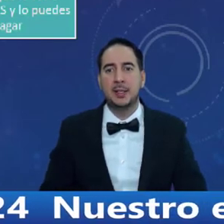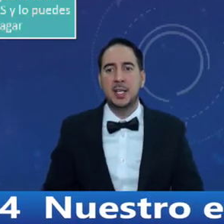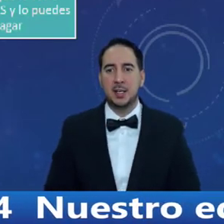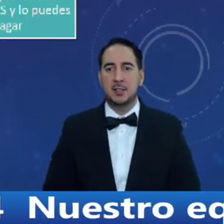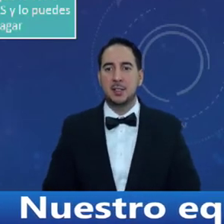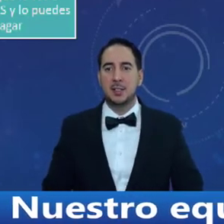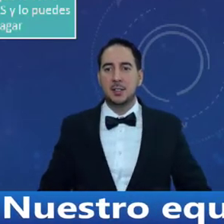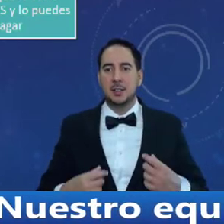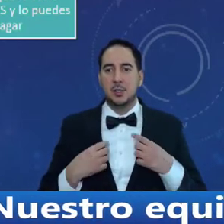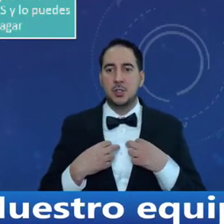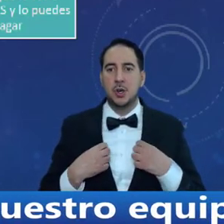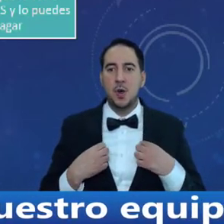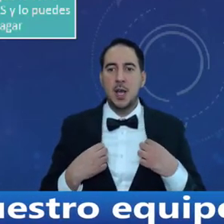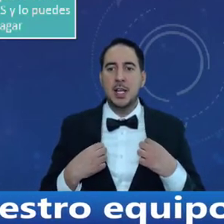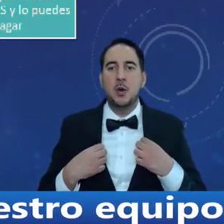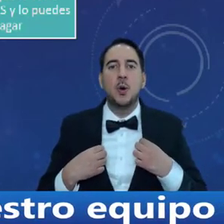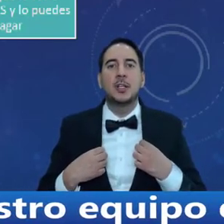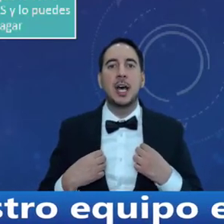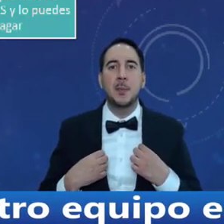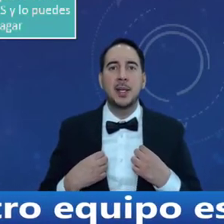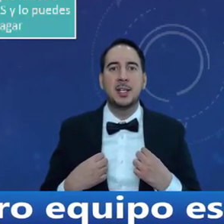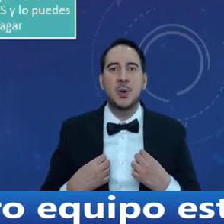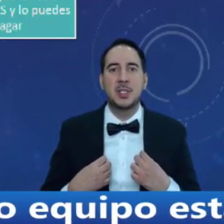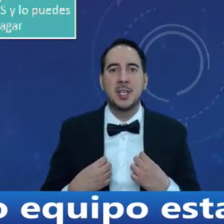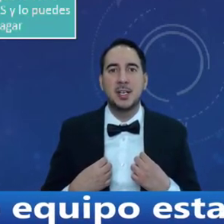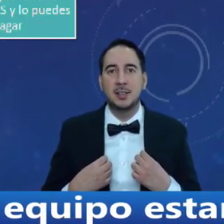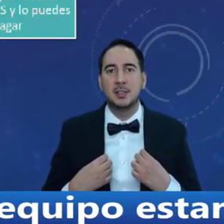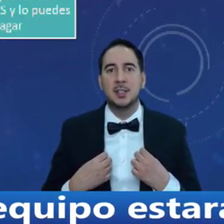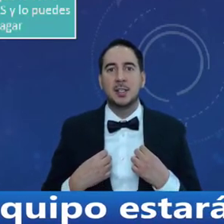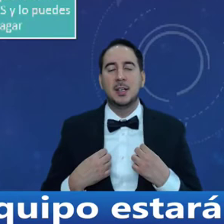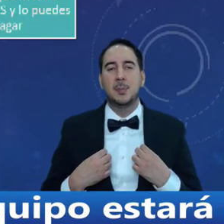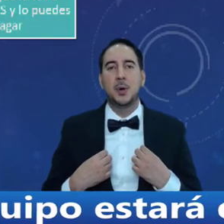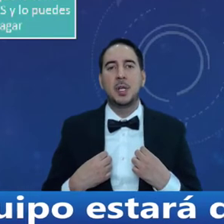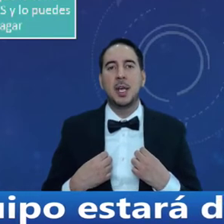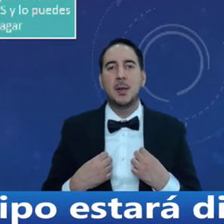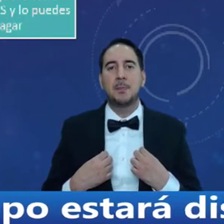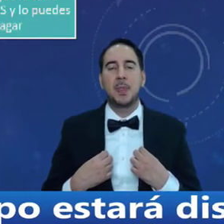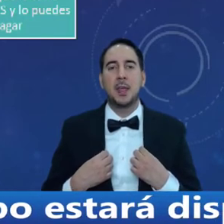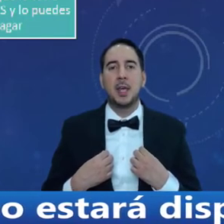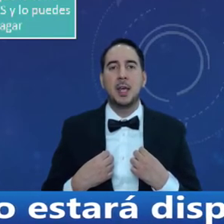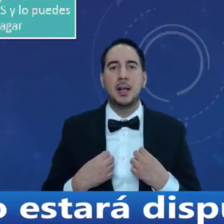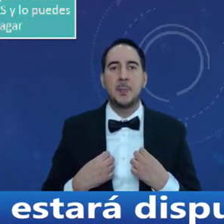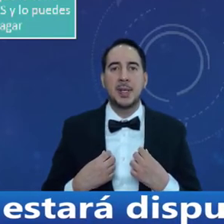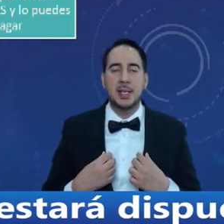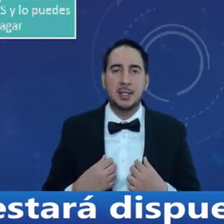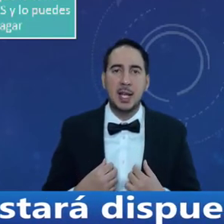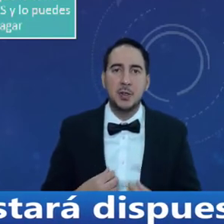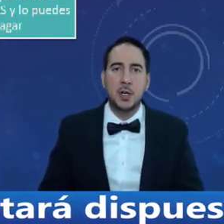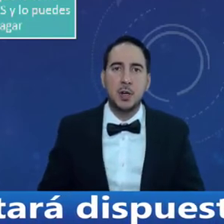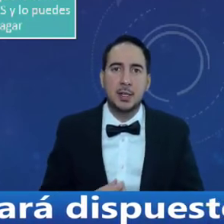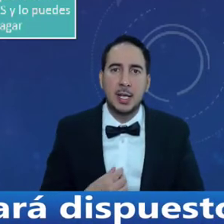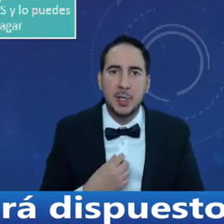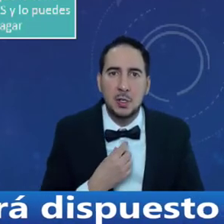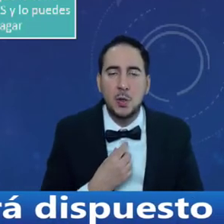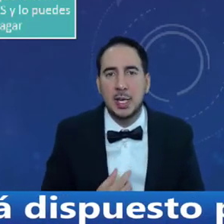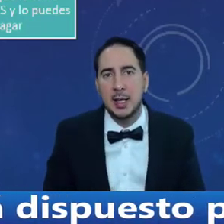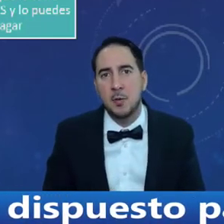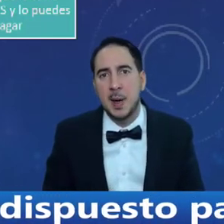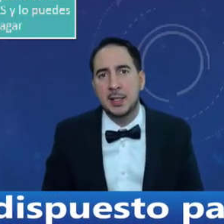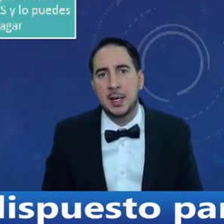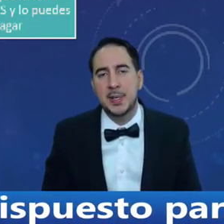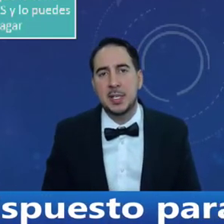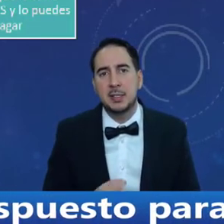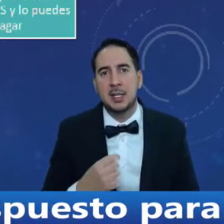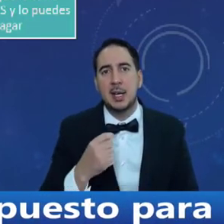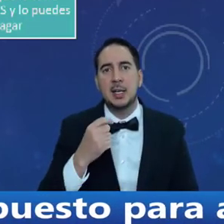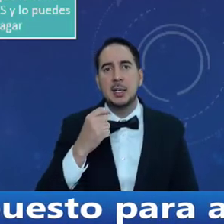vestir. Yo elijo estar vestido así porque representa, yo creo que estar vestido de traje